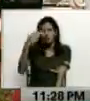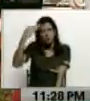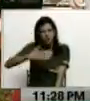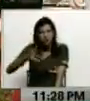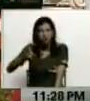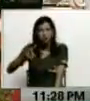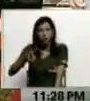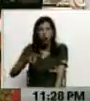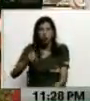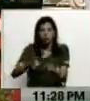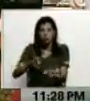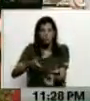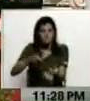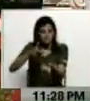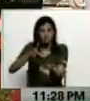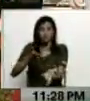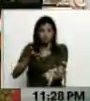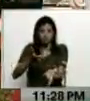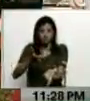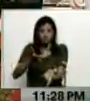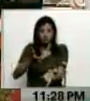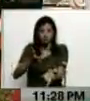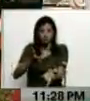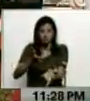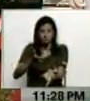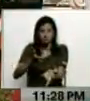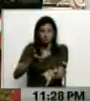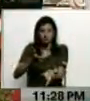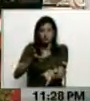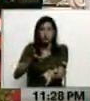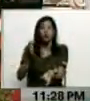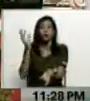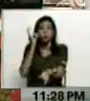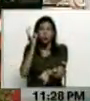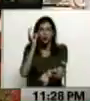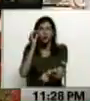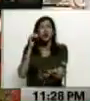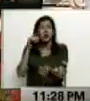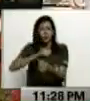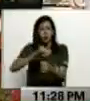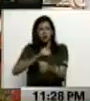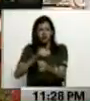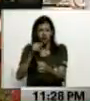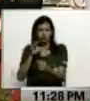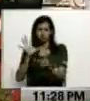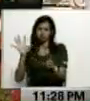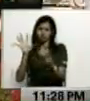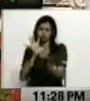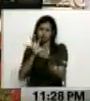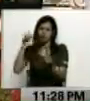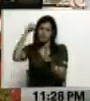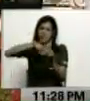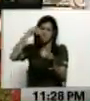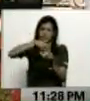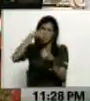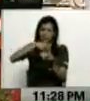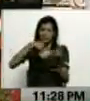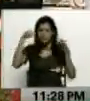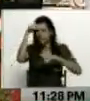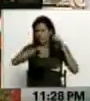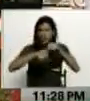mataron con francotiradores y nuestros policías las muchacha los compañeras estas que les cayeron a golpe ahí